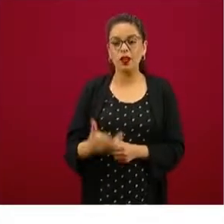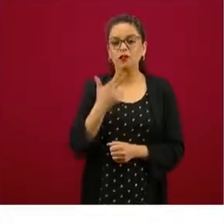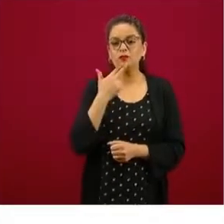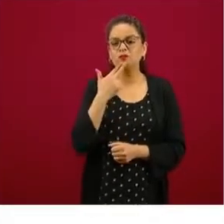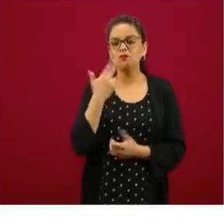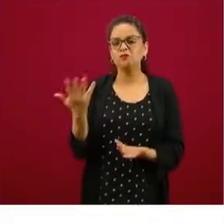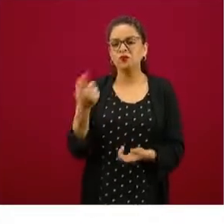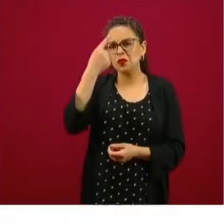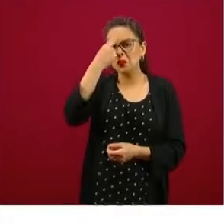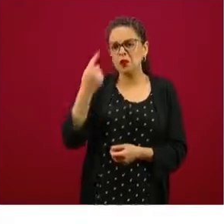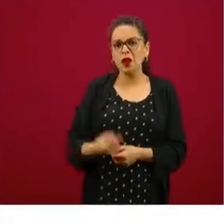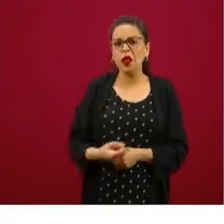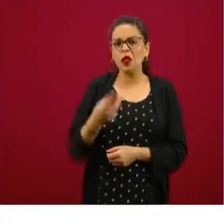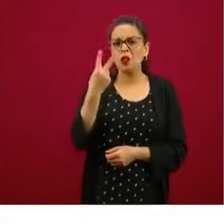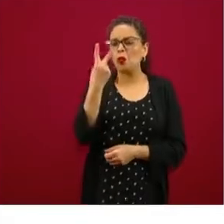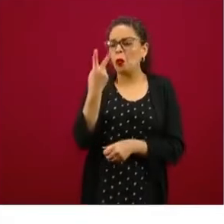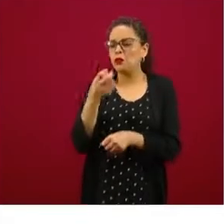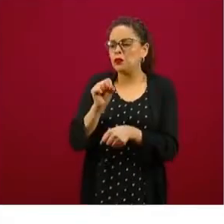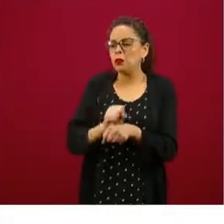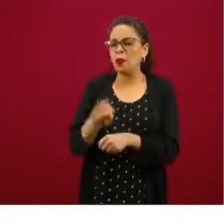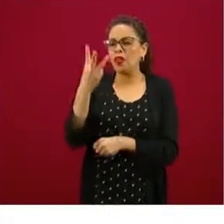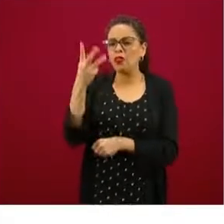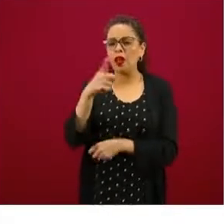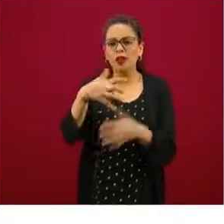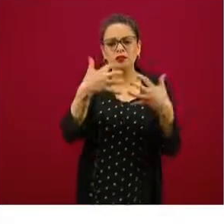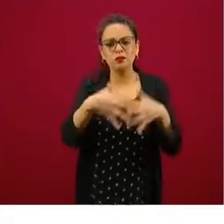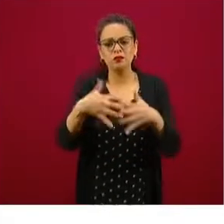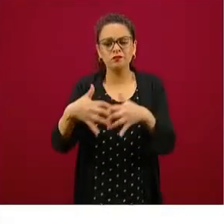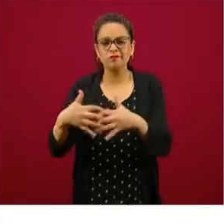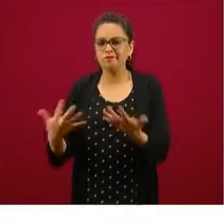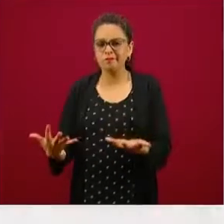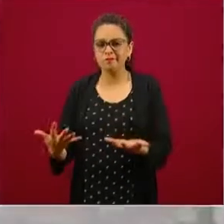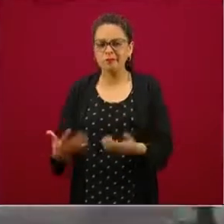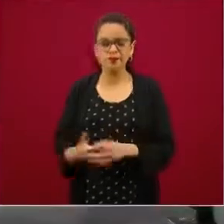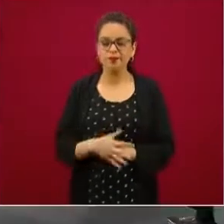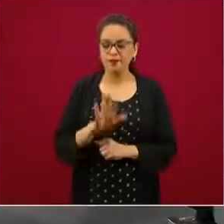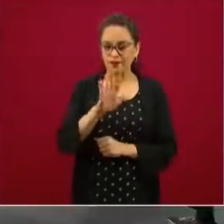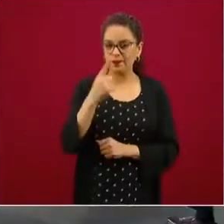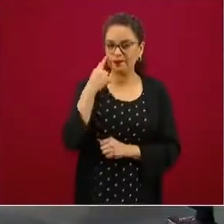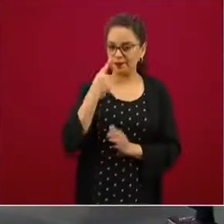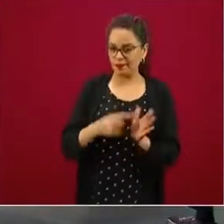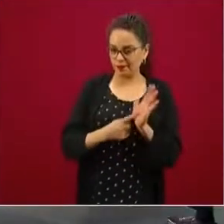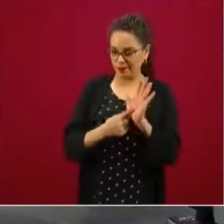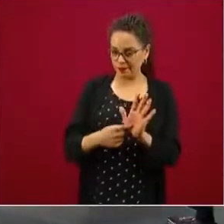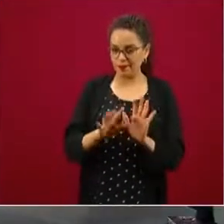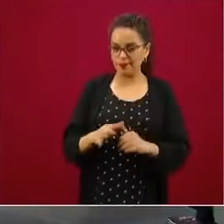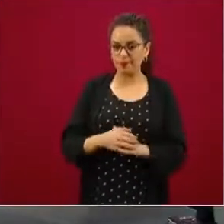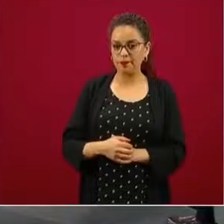economía. Entran las empresas aquí, la siguiente, se registran